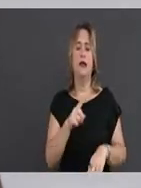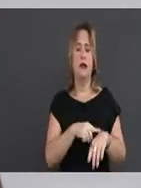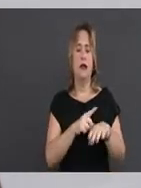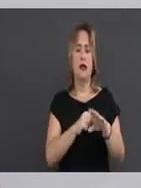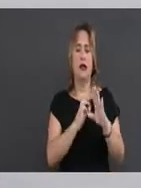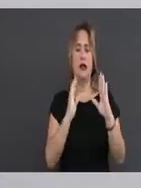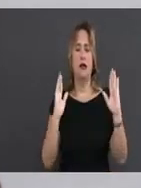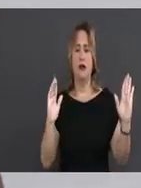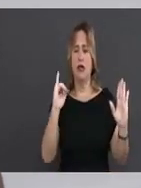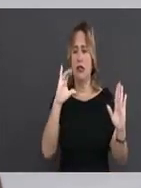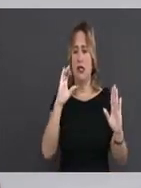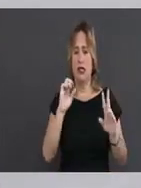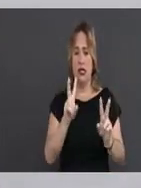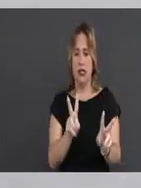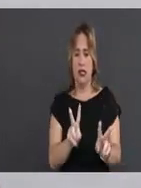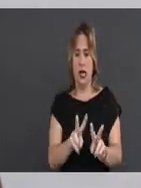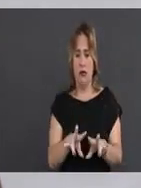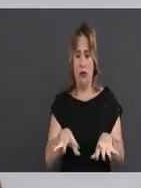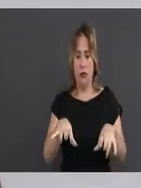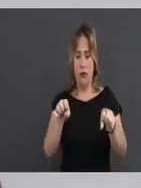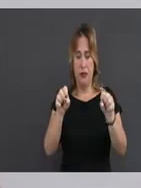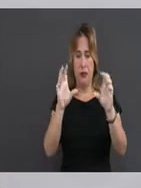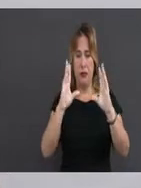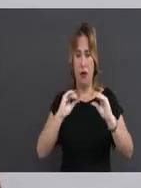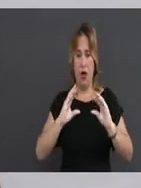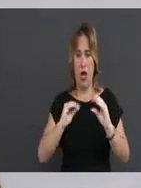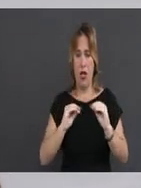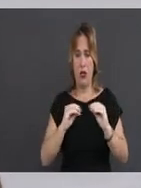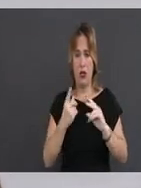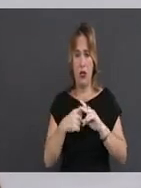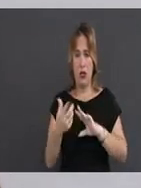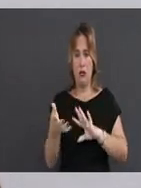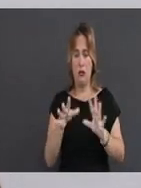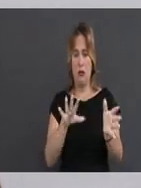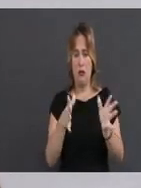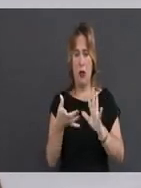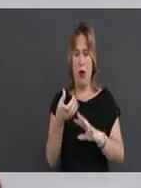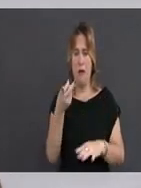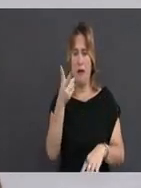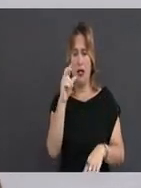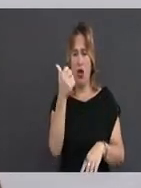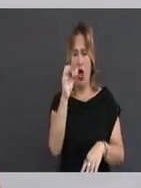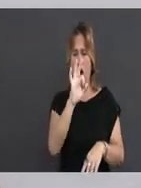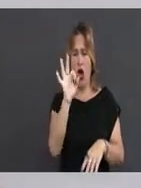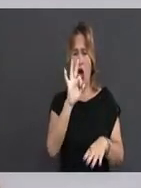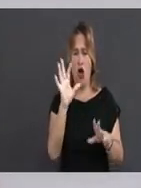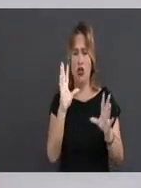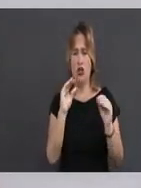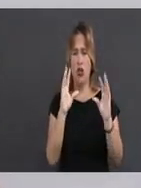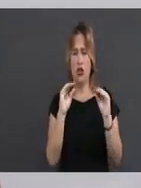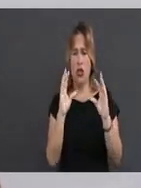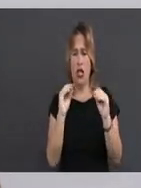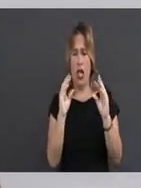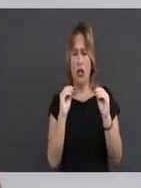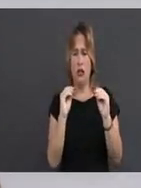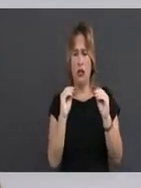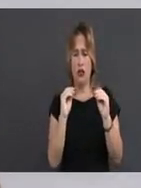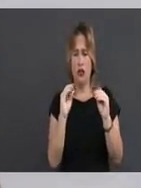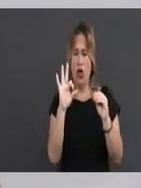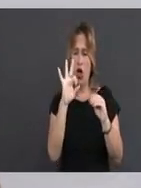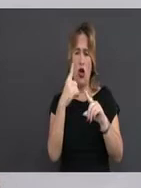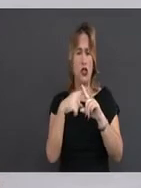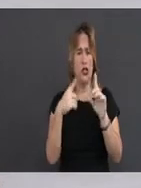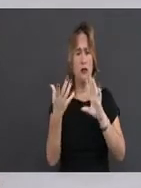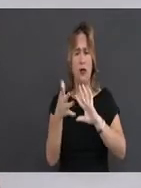en ese marco, 60 megawatts hasta el horario pico, que alrededor de las 20 horas, 20 y media, 8 y media más o